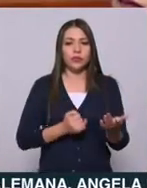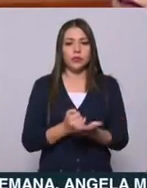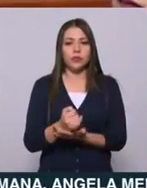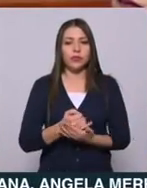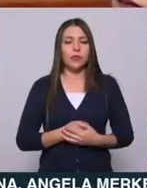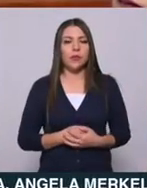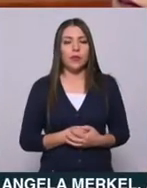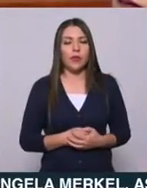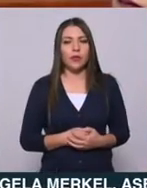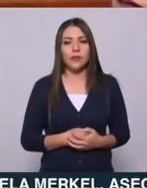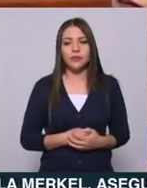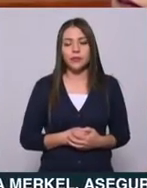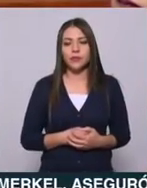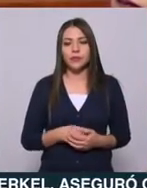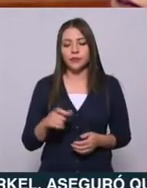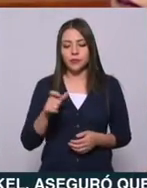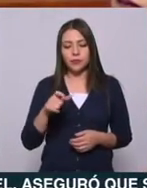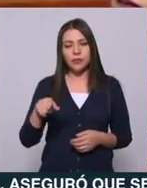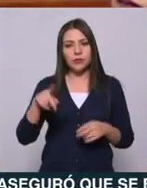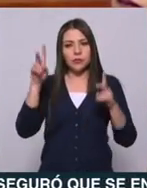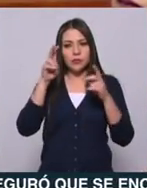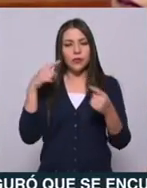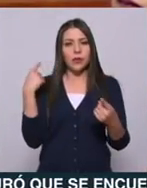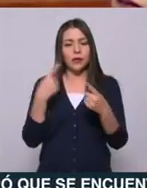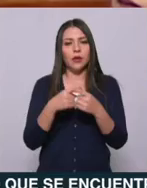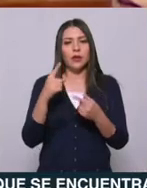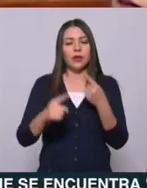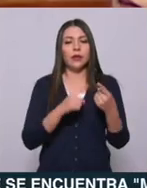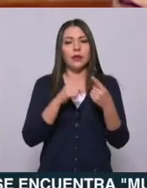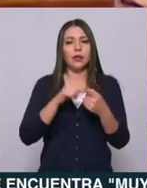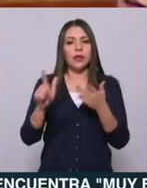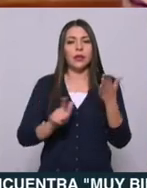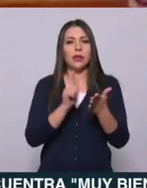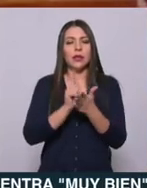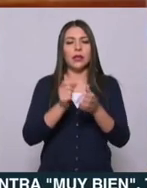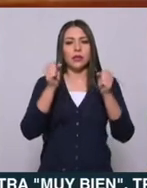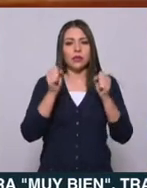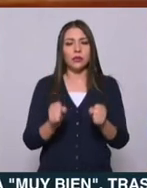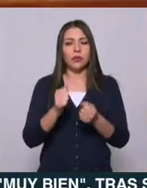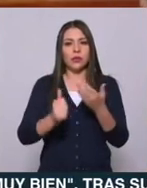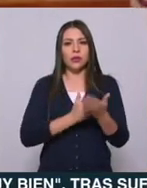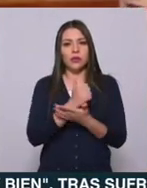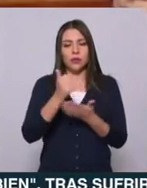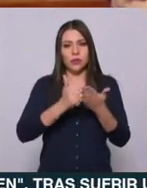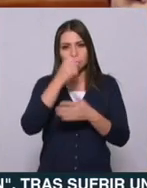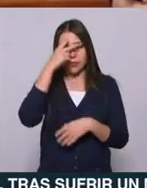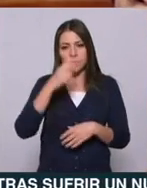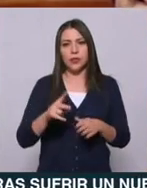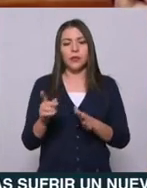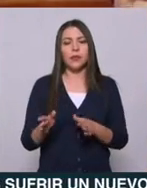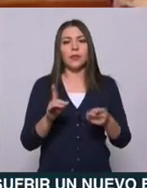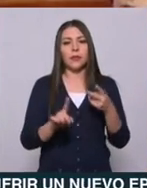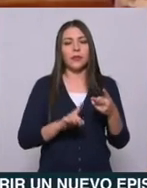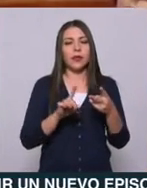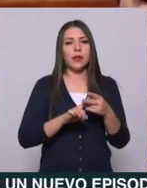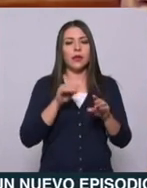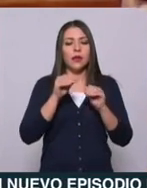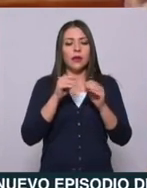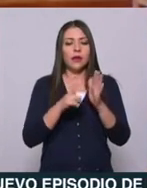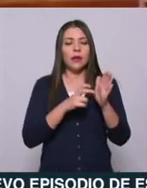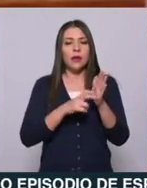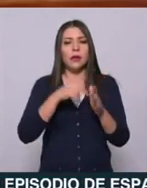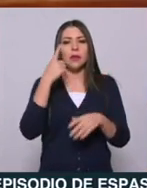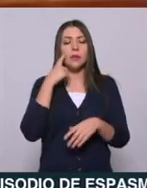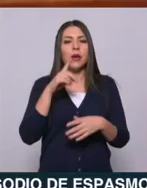tratados durante el periodo extraordinario son: 1. Ley de Seguridad Ciudadana de la Ciudad de México. 2. Reformas al Código Penal